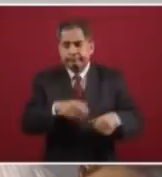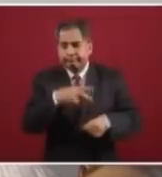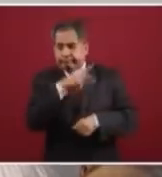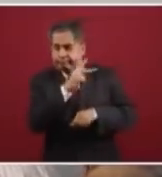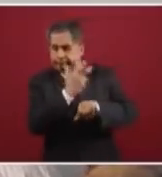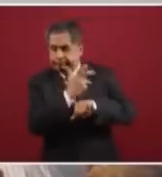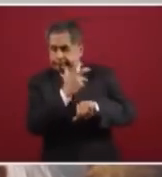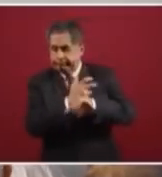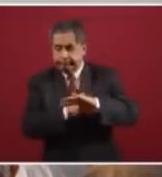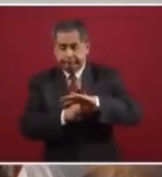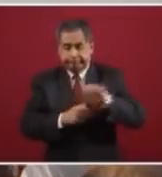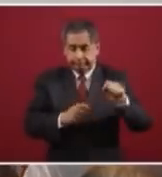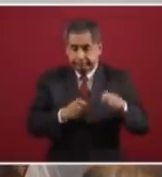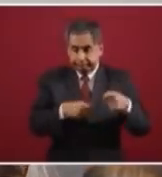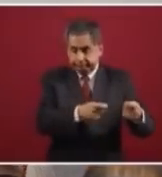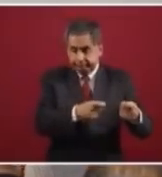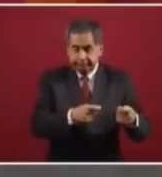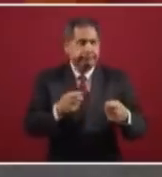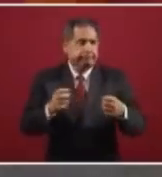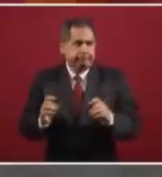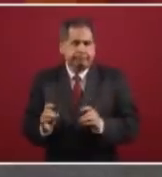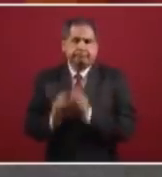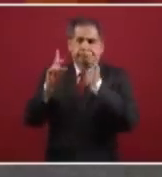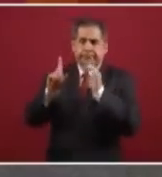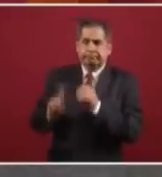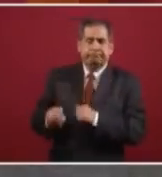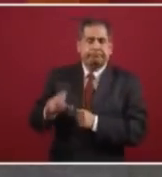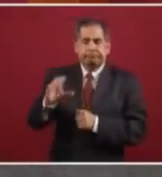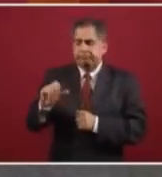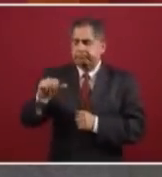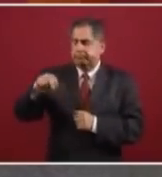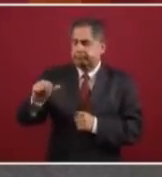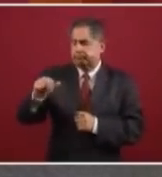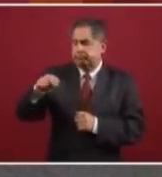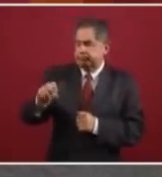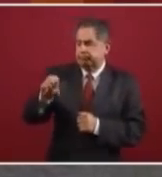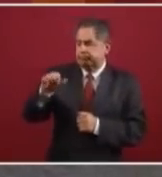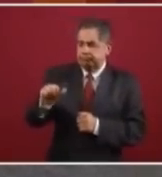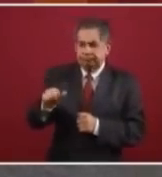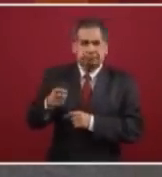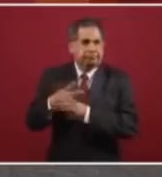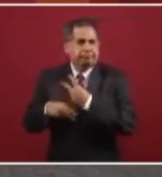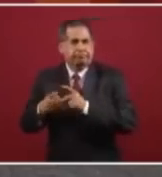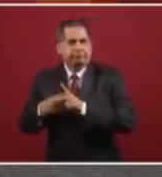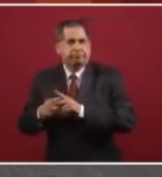estadounidense, surge Cananea y empieza a crecer.